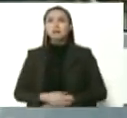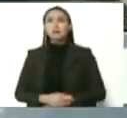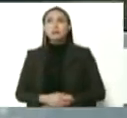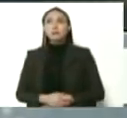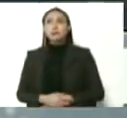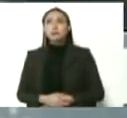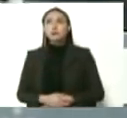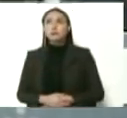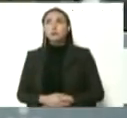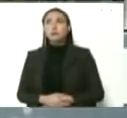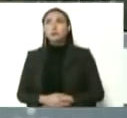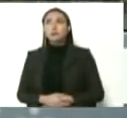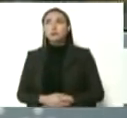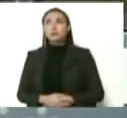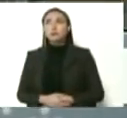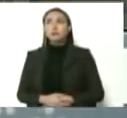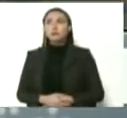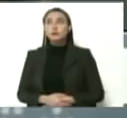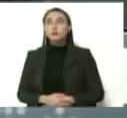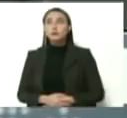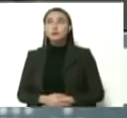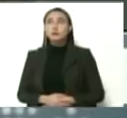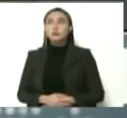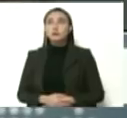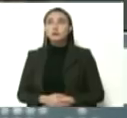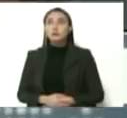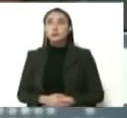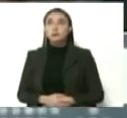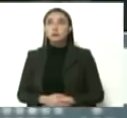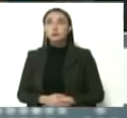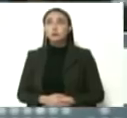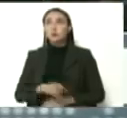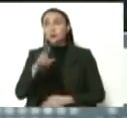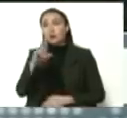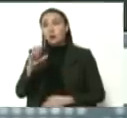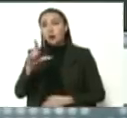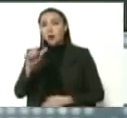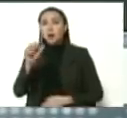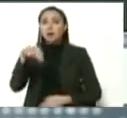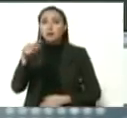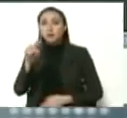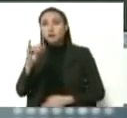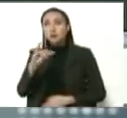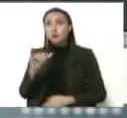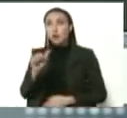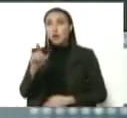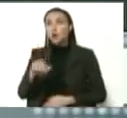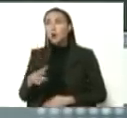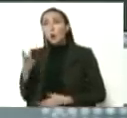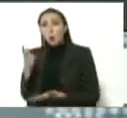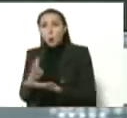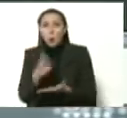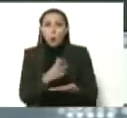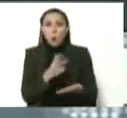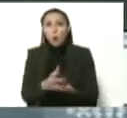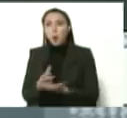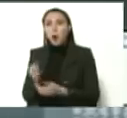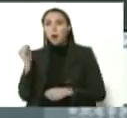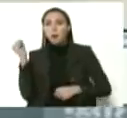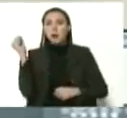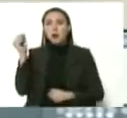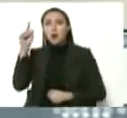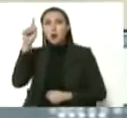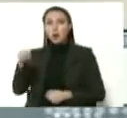Ralentizado, porque yo dije ralentizado. Ahí tienen materiales para que saquen sus videitos en TikTok y en